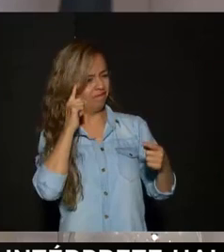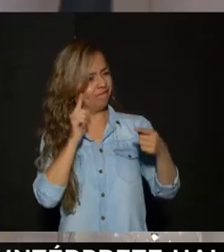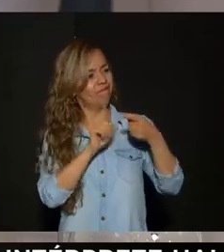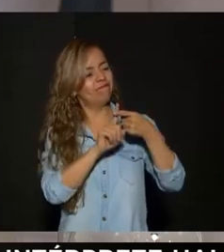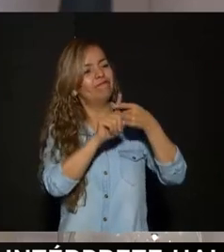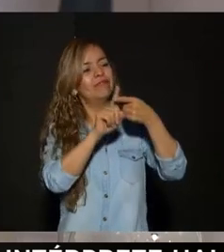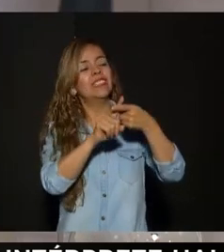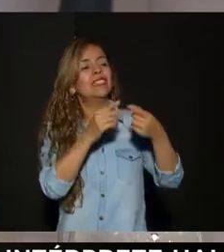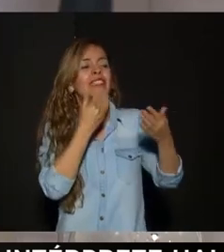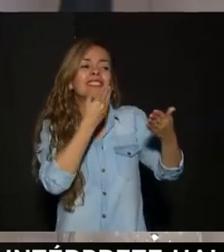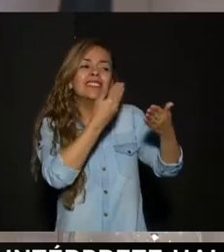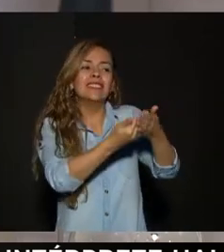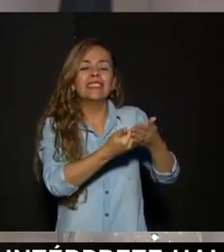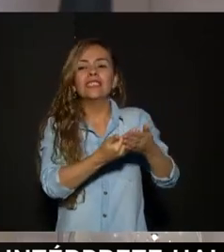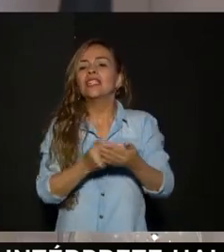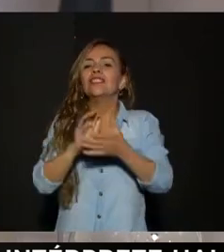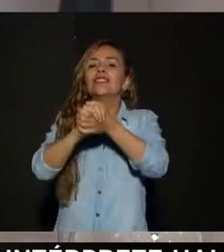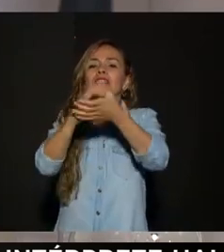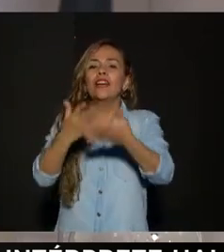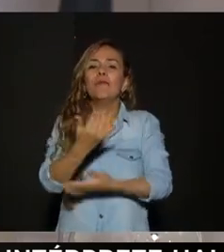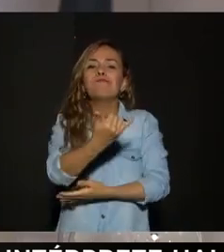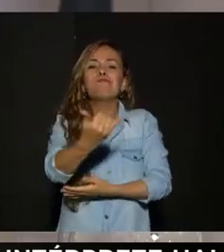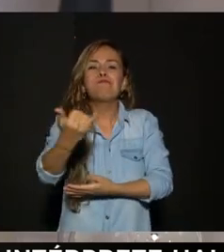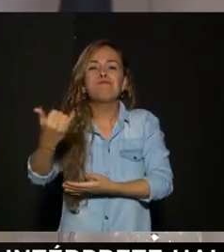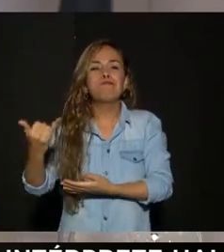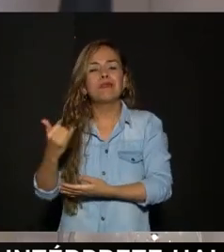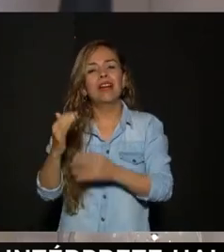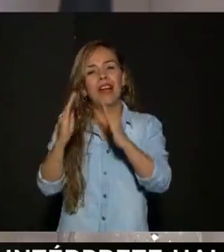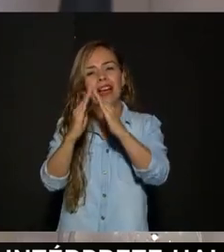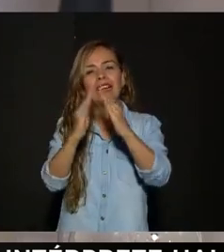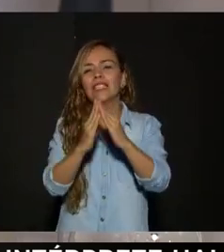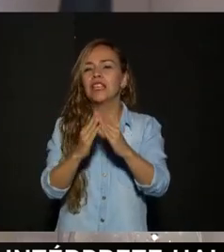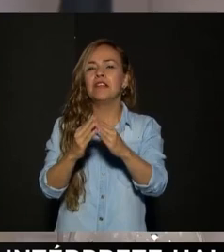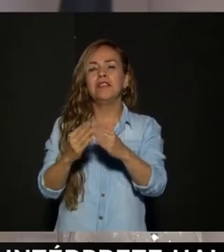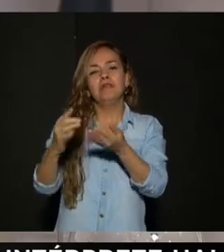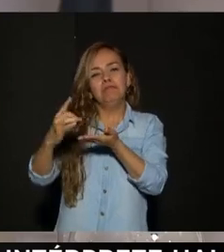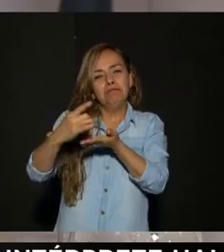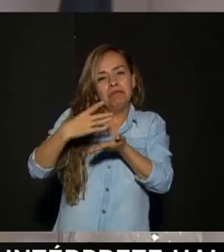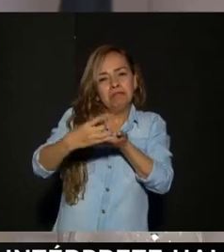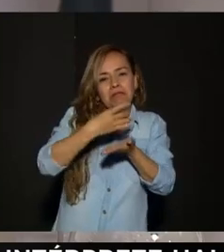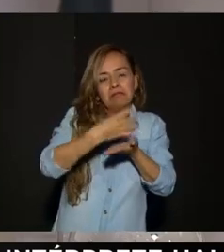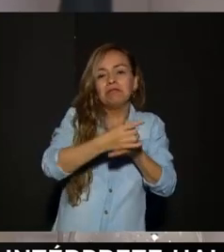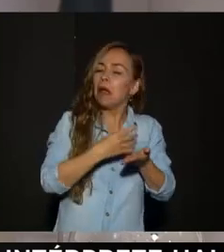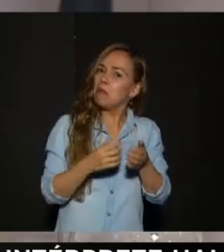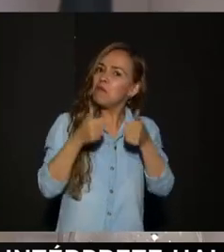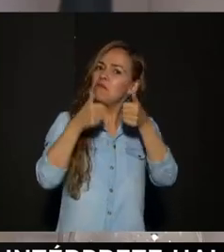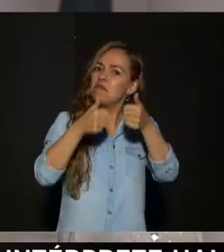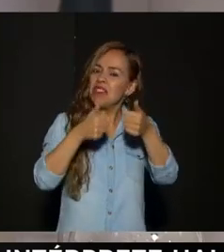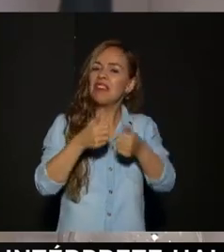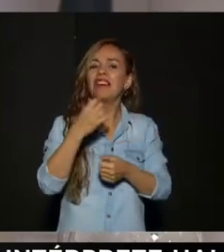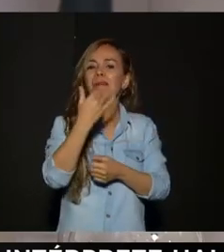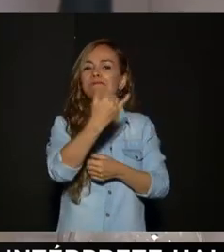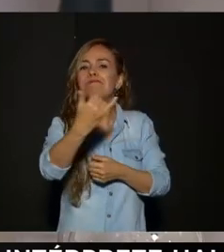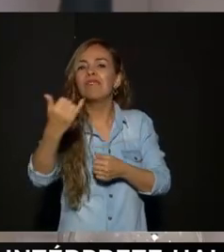saludo muy, muy, muy especial a todos los que están en casa. Hemos recibido muy buenos comentarios, la gente está armando sus bandas